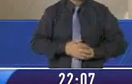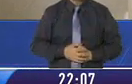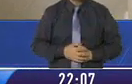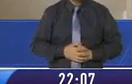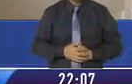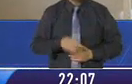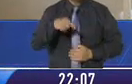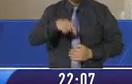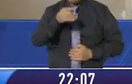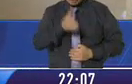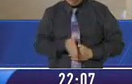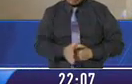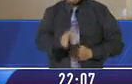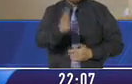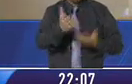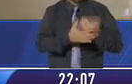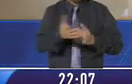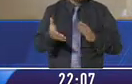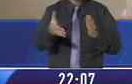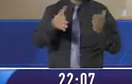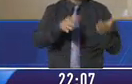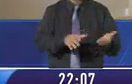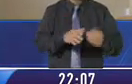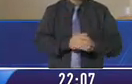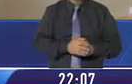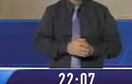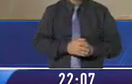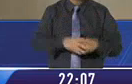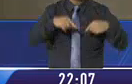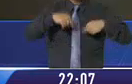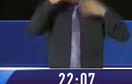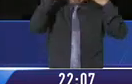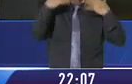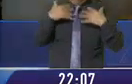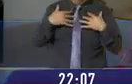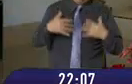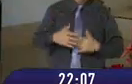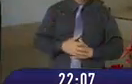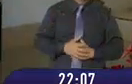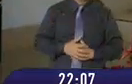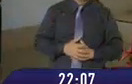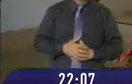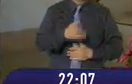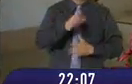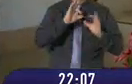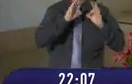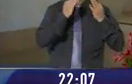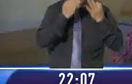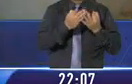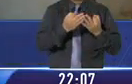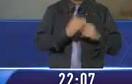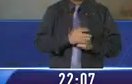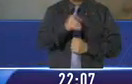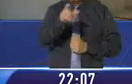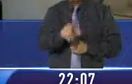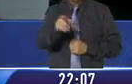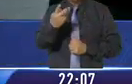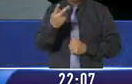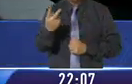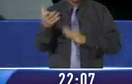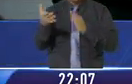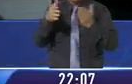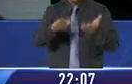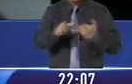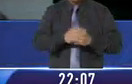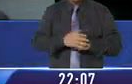En el trayecto tal vez falleció mi sobrina porque estaba hecho pedazos. Es el drama de una familia que llora por quienes ya no están en